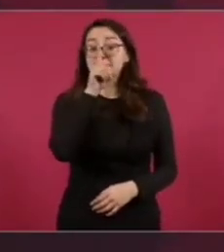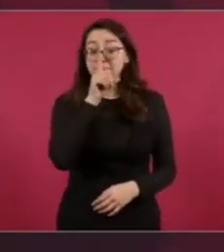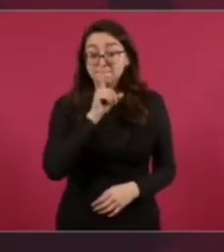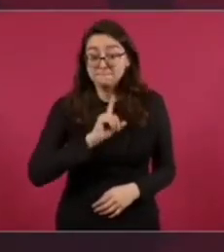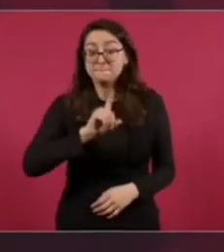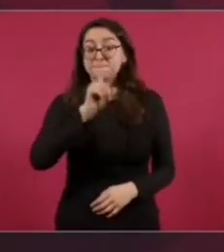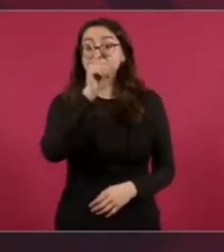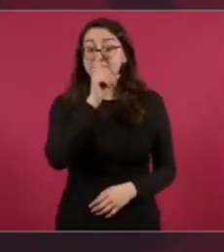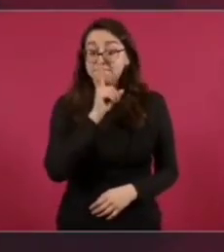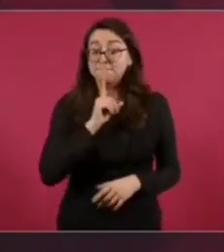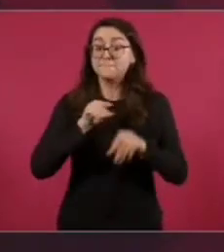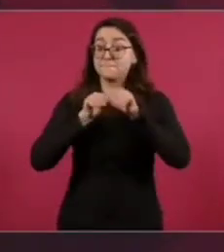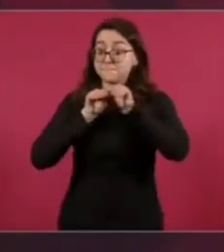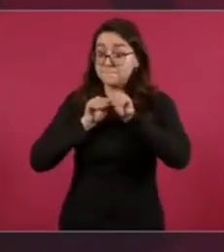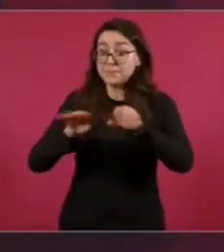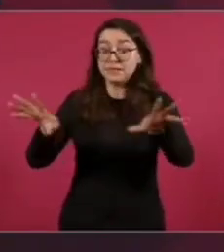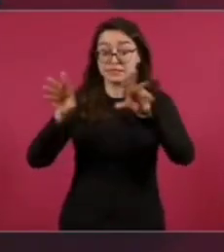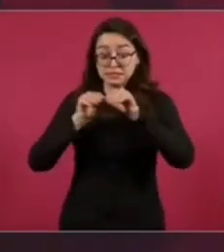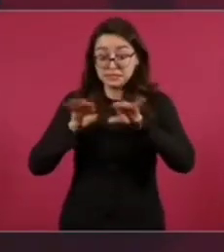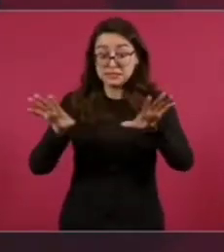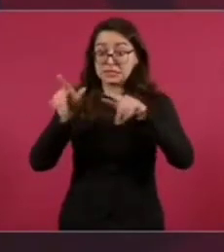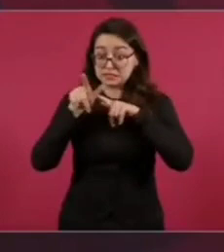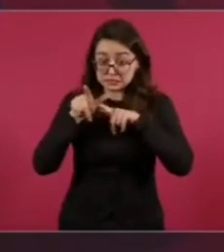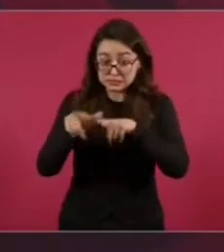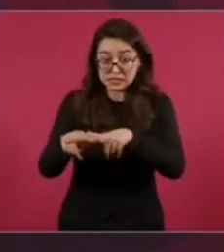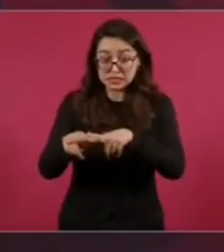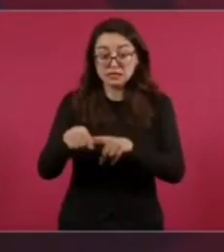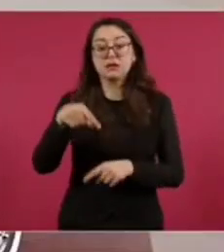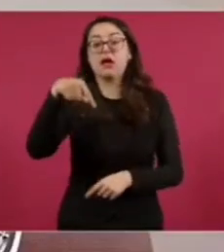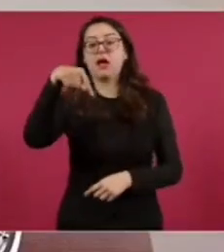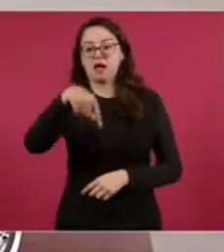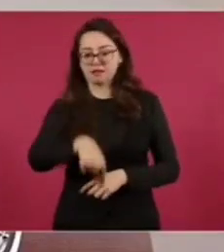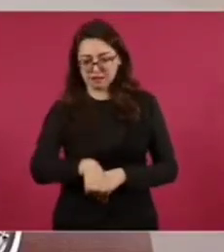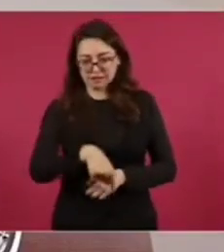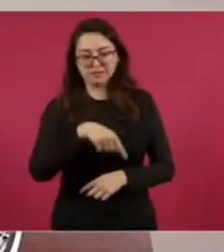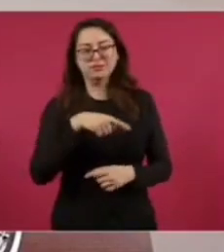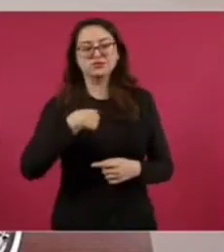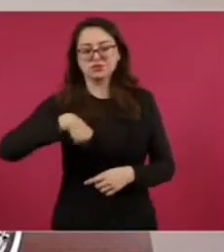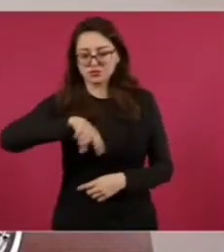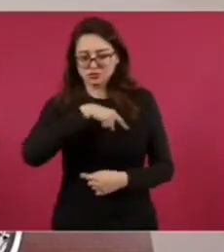¿sí? Aquí hay réplica.